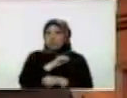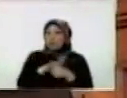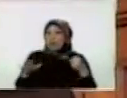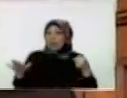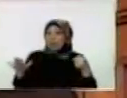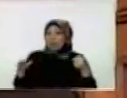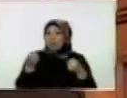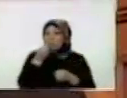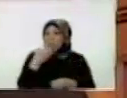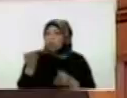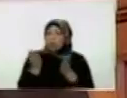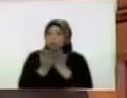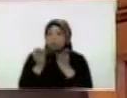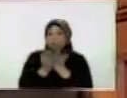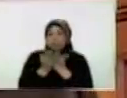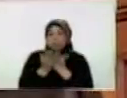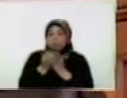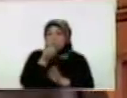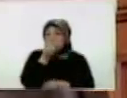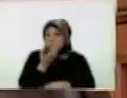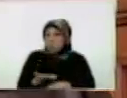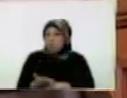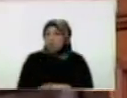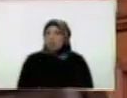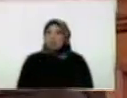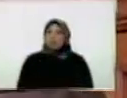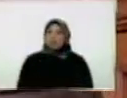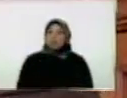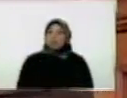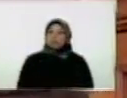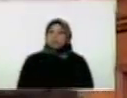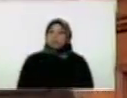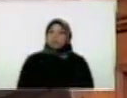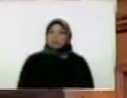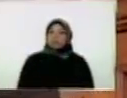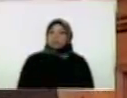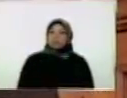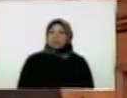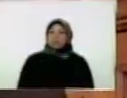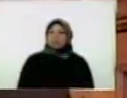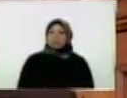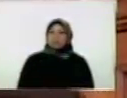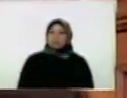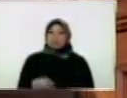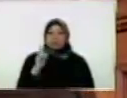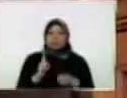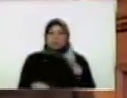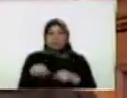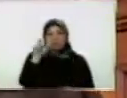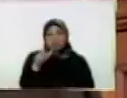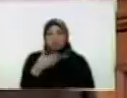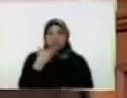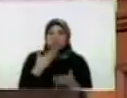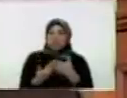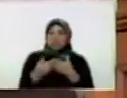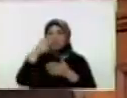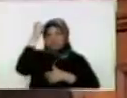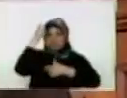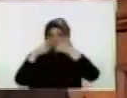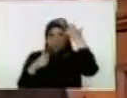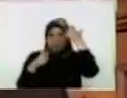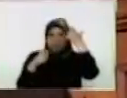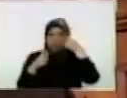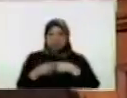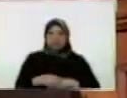primera. Todavía en este país y en esta revolución, gracias a nuestro comandante